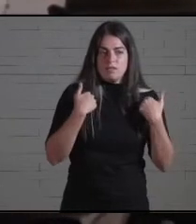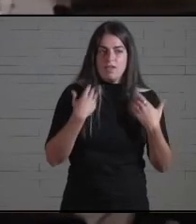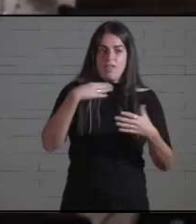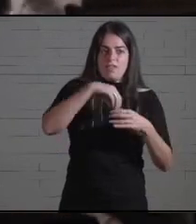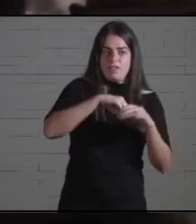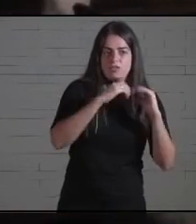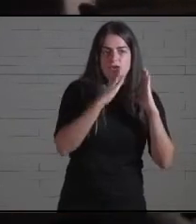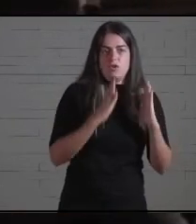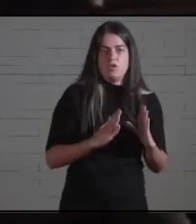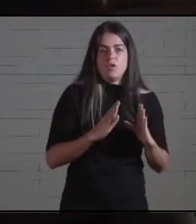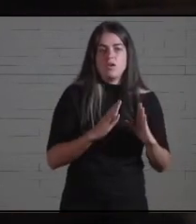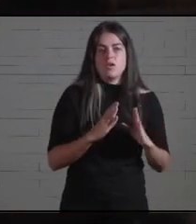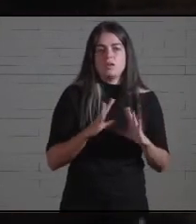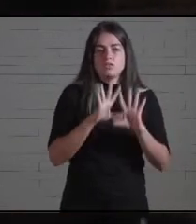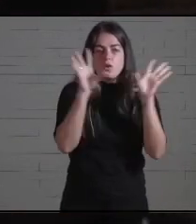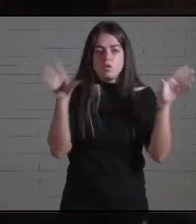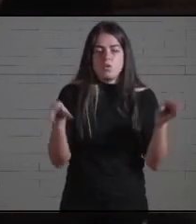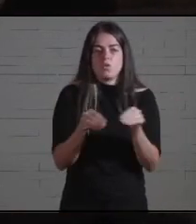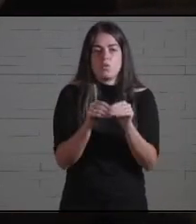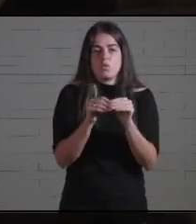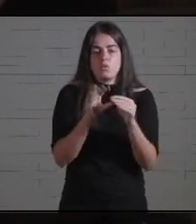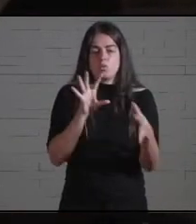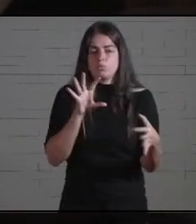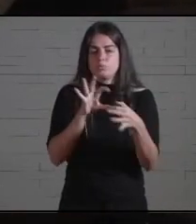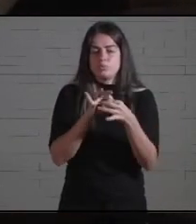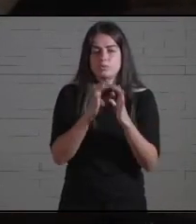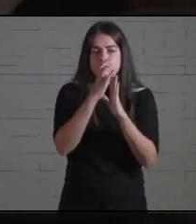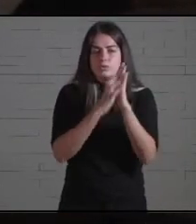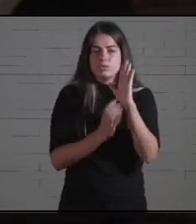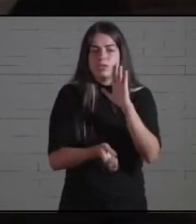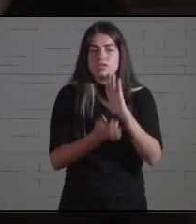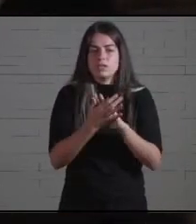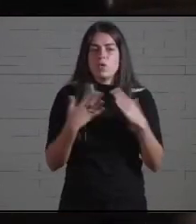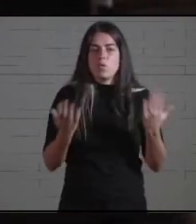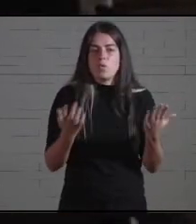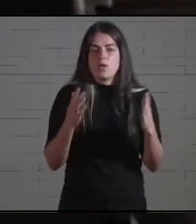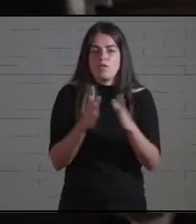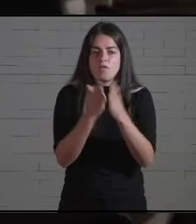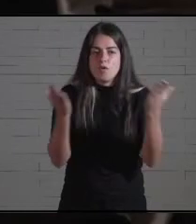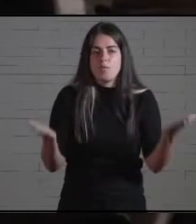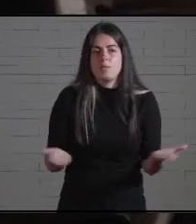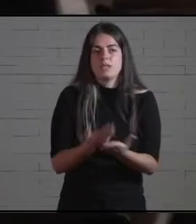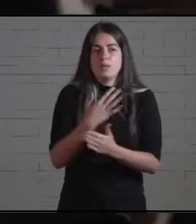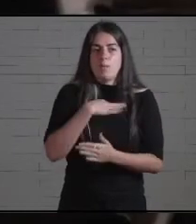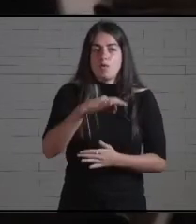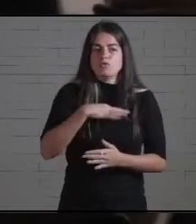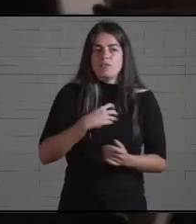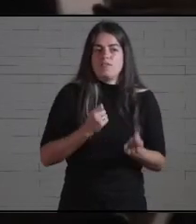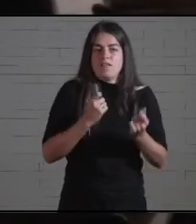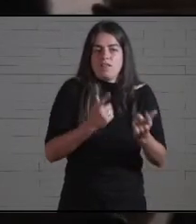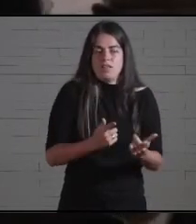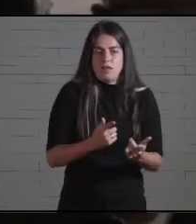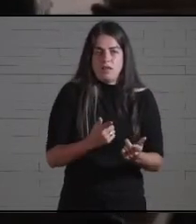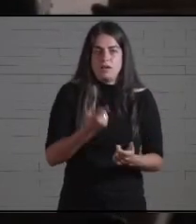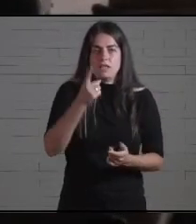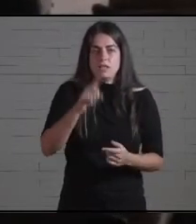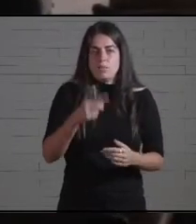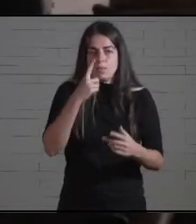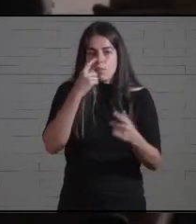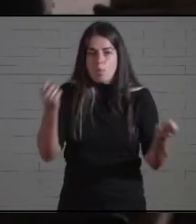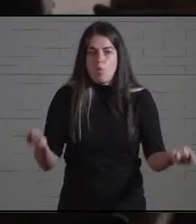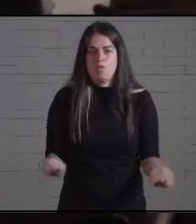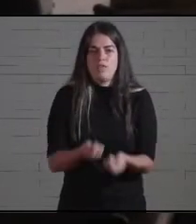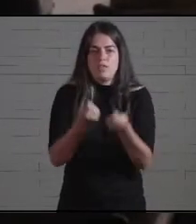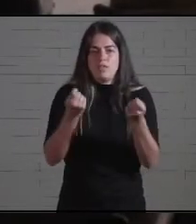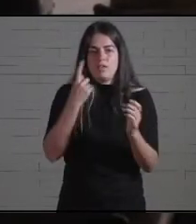pues las conclusiones a las que llegamos es que hay que fomentar, posibilitar y publicitar